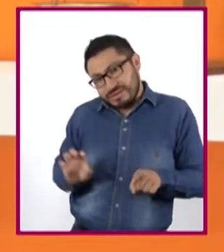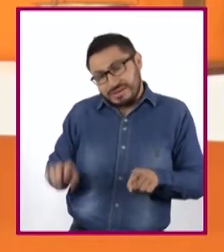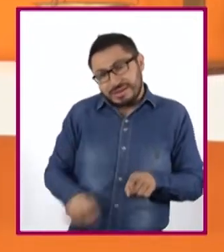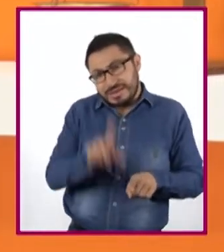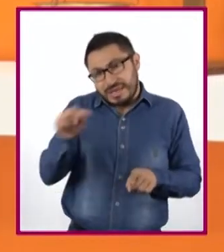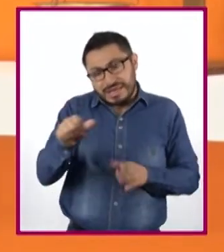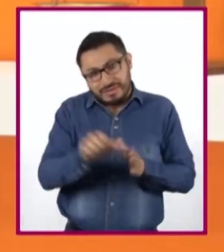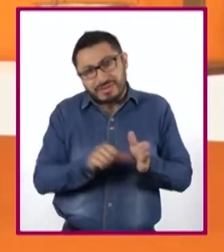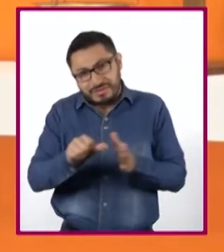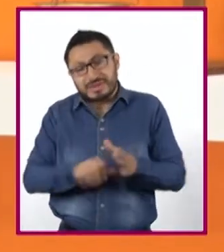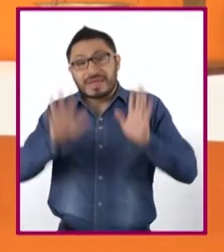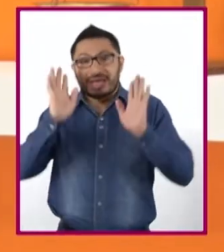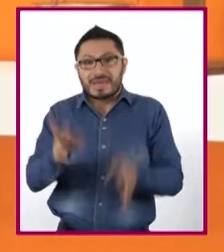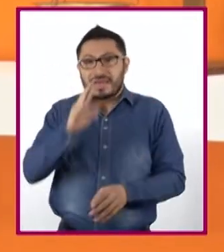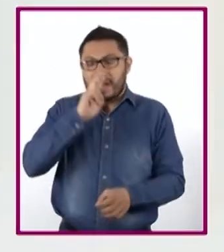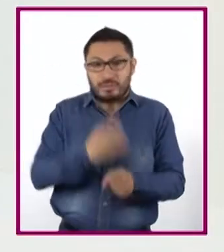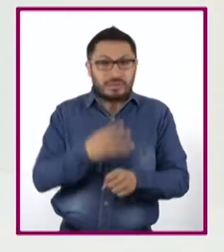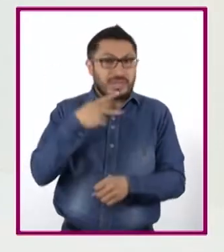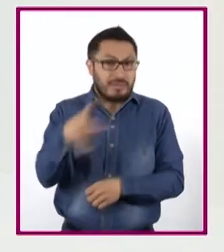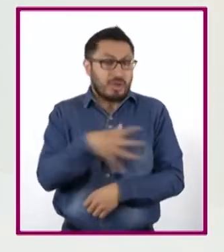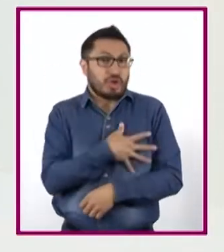eran responsables de un hijo propio.